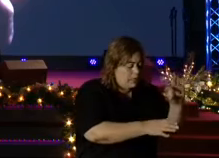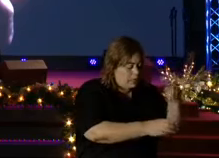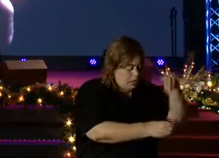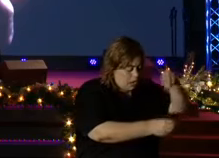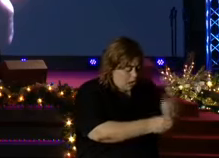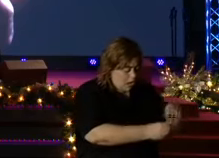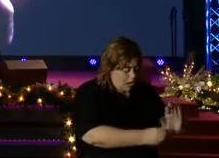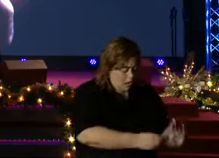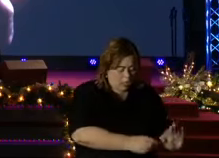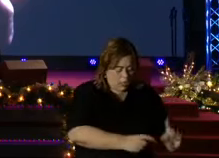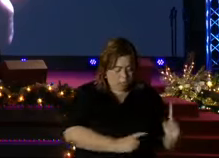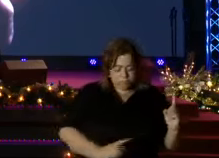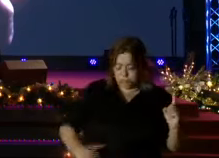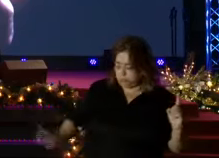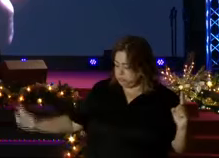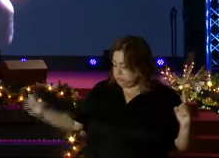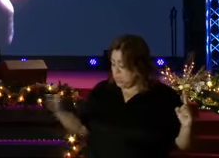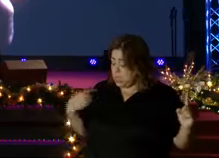Gadara.